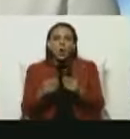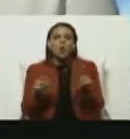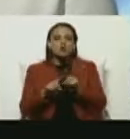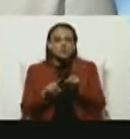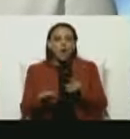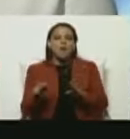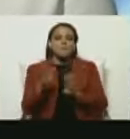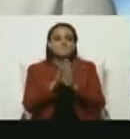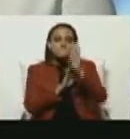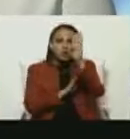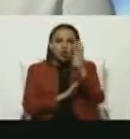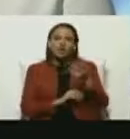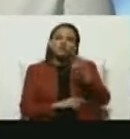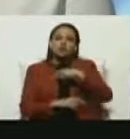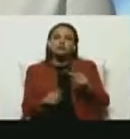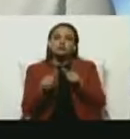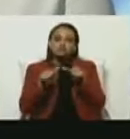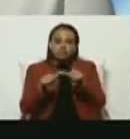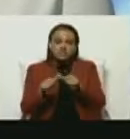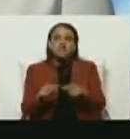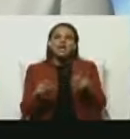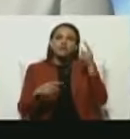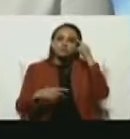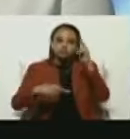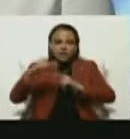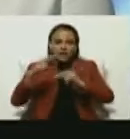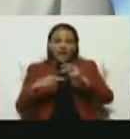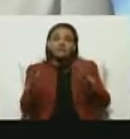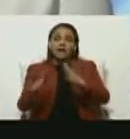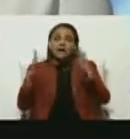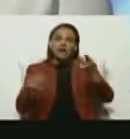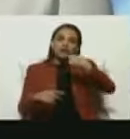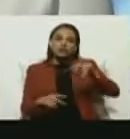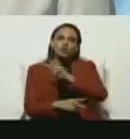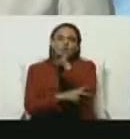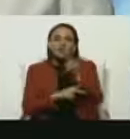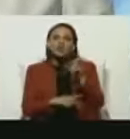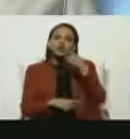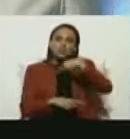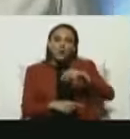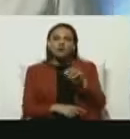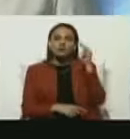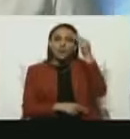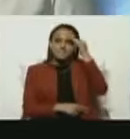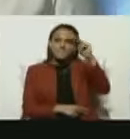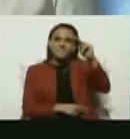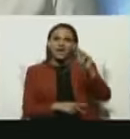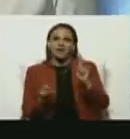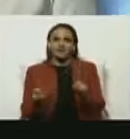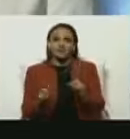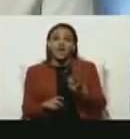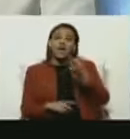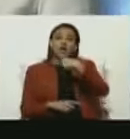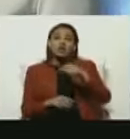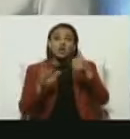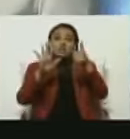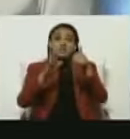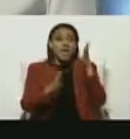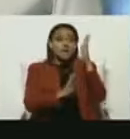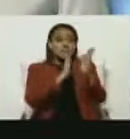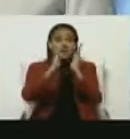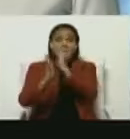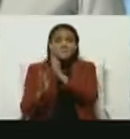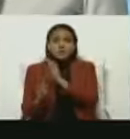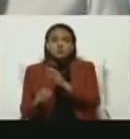lineamientos para crear y engrandecer a nuestra Venezuela y a nuestra patria. De estos 6 capítulos que